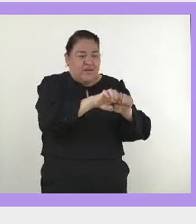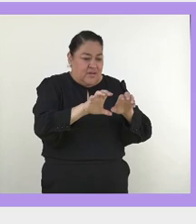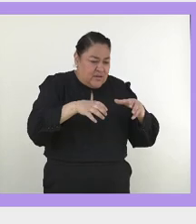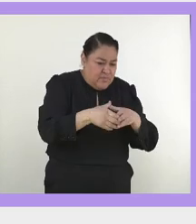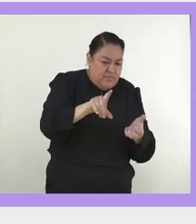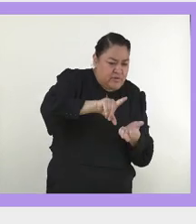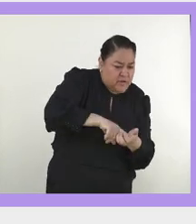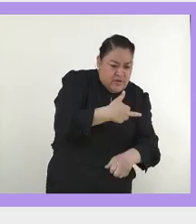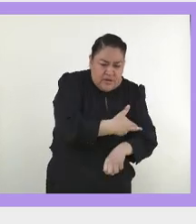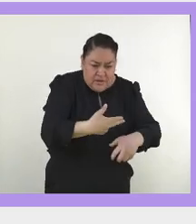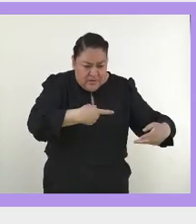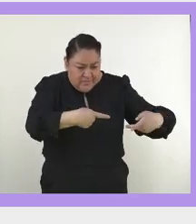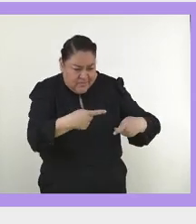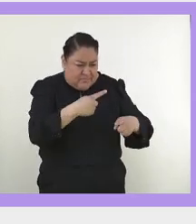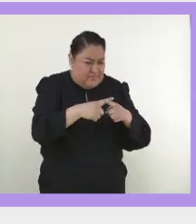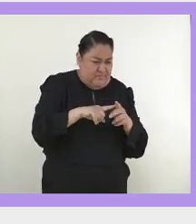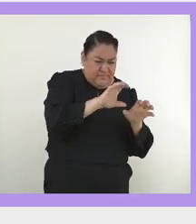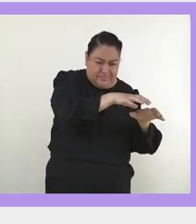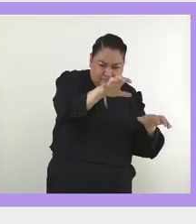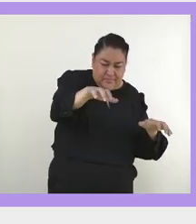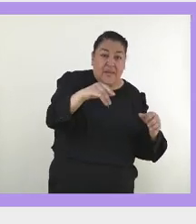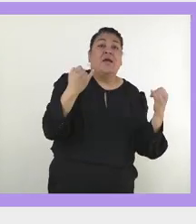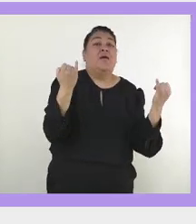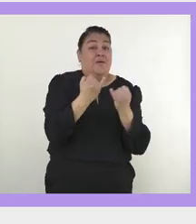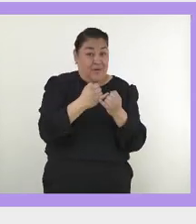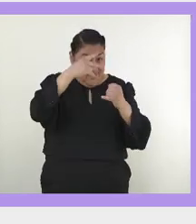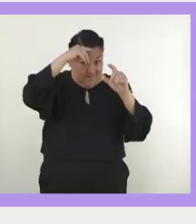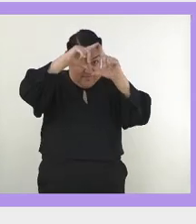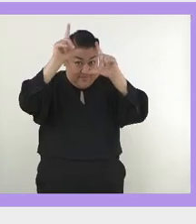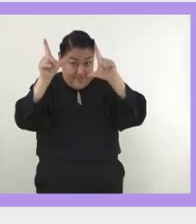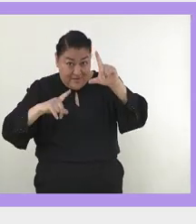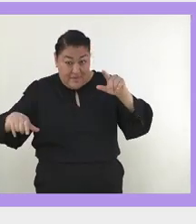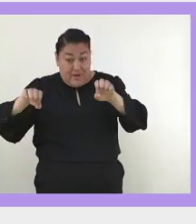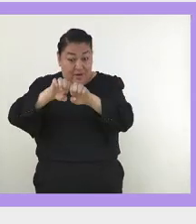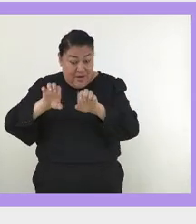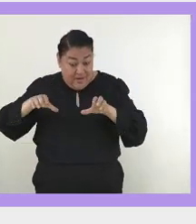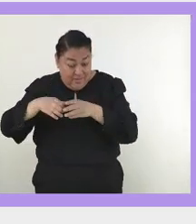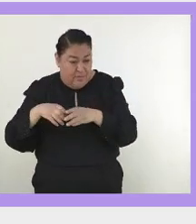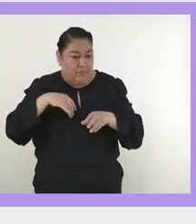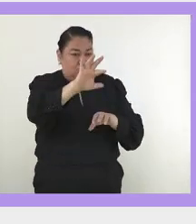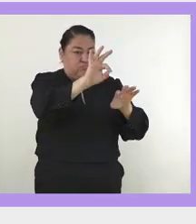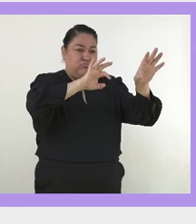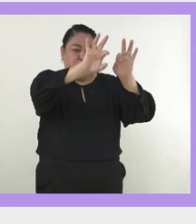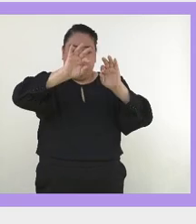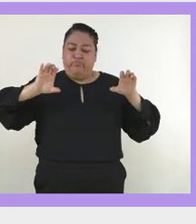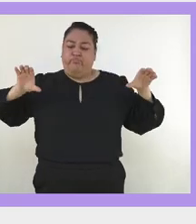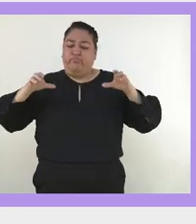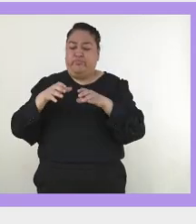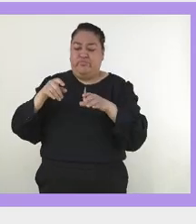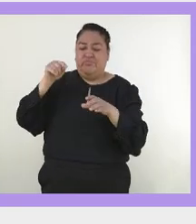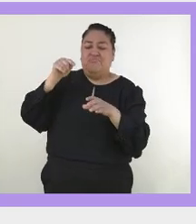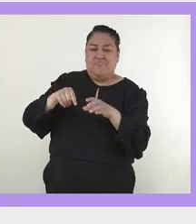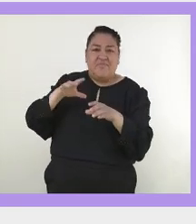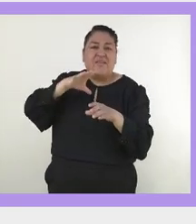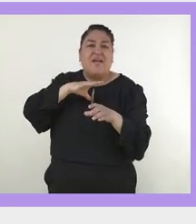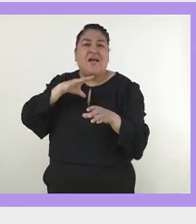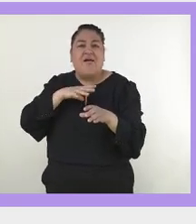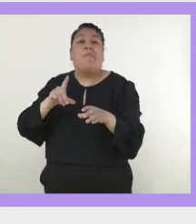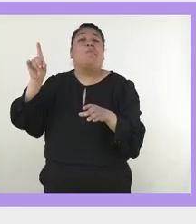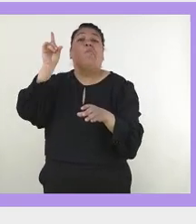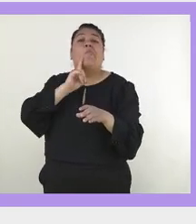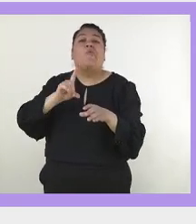estructurarse a la par una selección nacional que bueno México mal que bien siempre ha tenido una estructura de selecciones nacionales